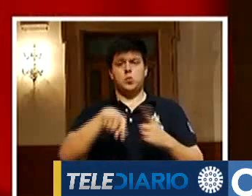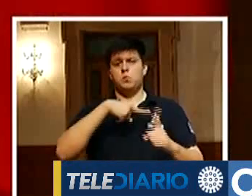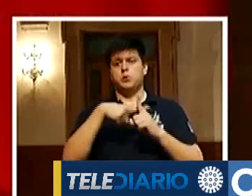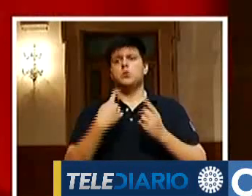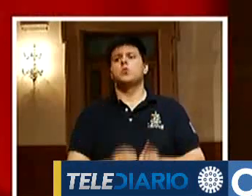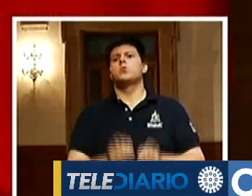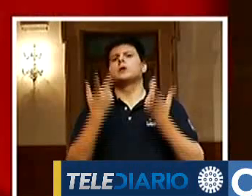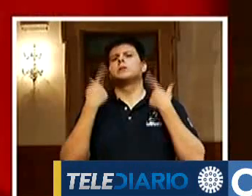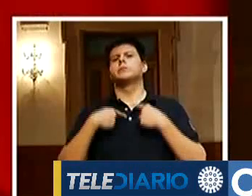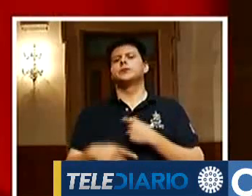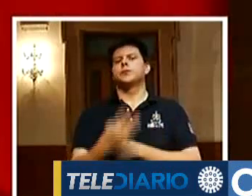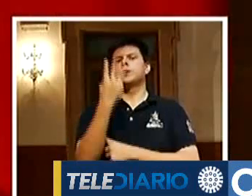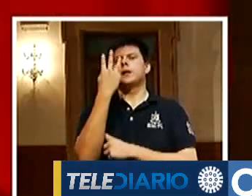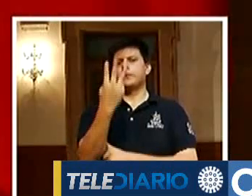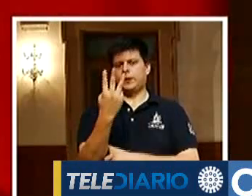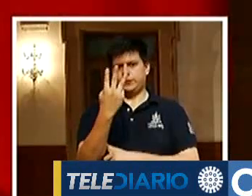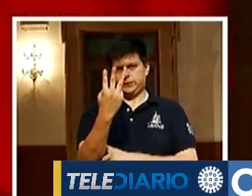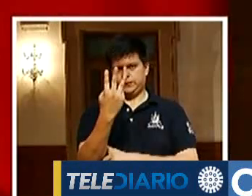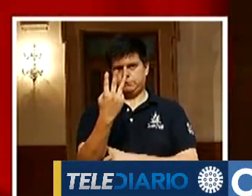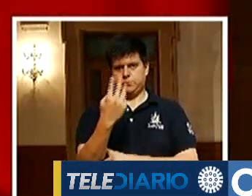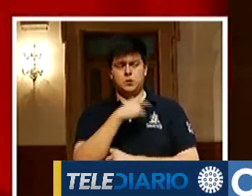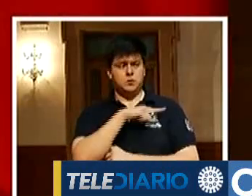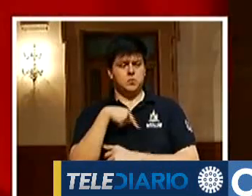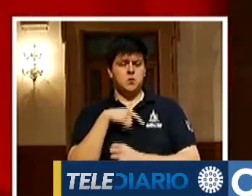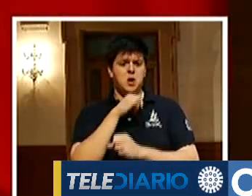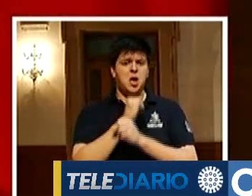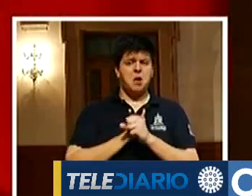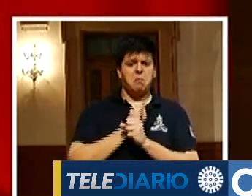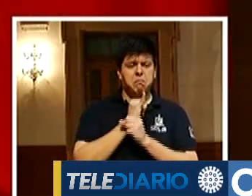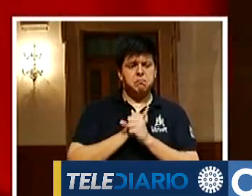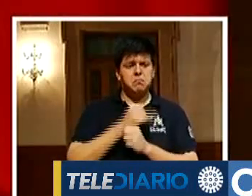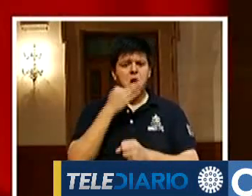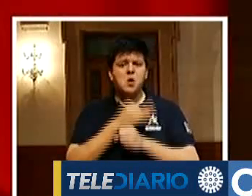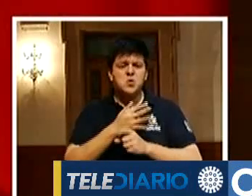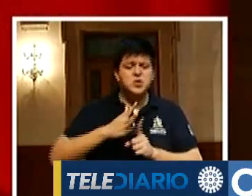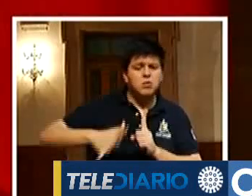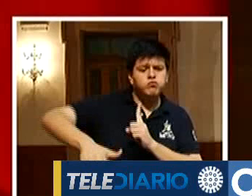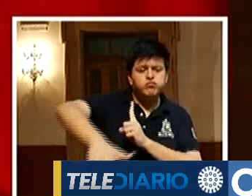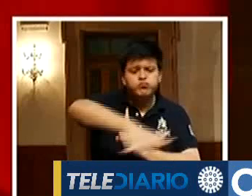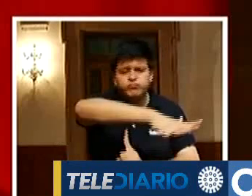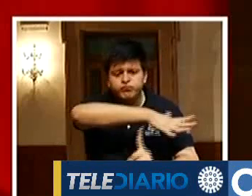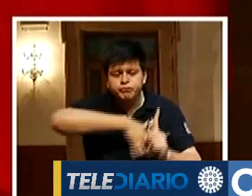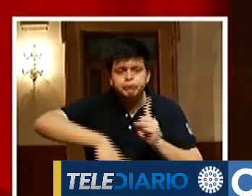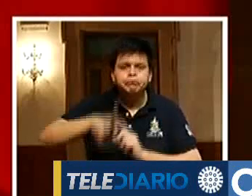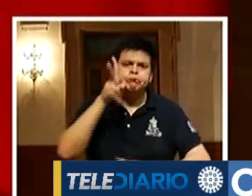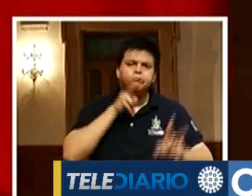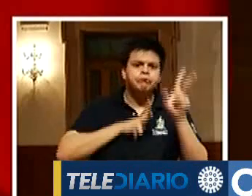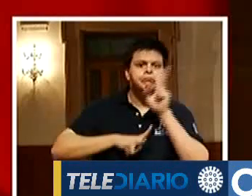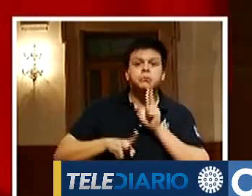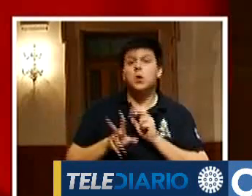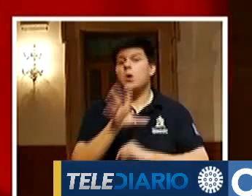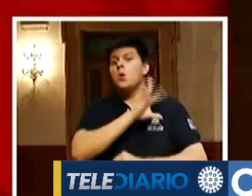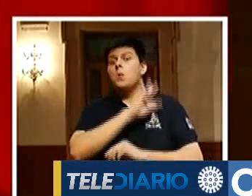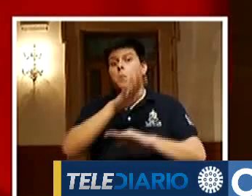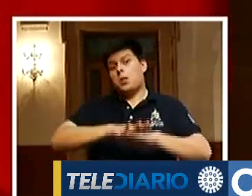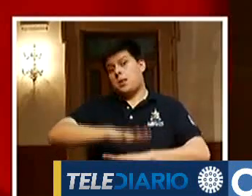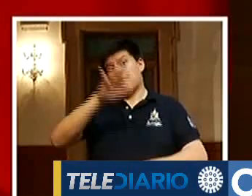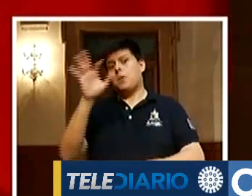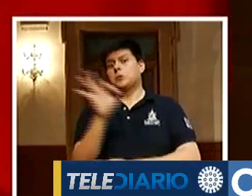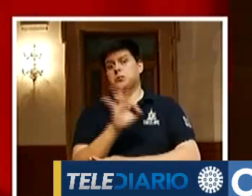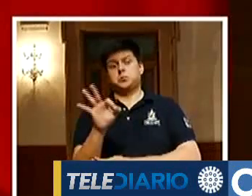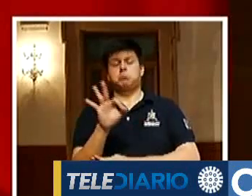momento, y bueno, estamos en el proceso de estudio. Pudiera ser que hubiera más, si es